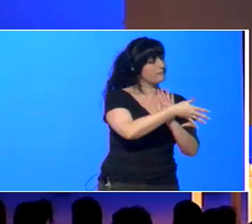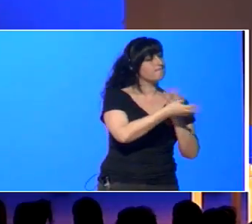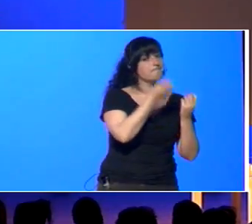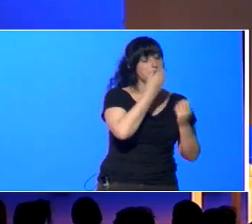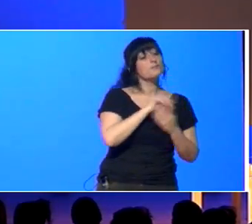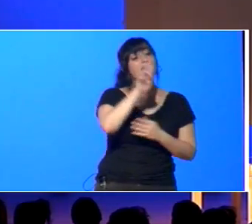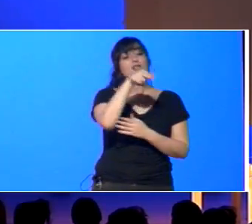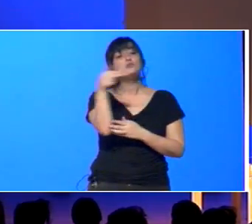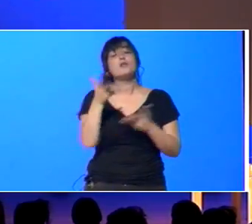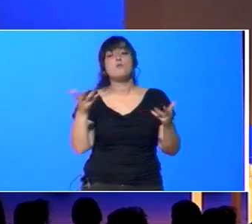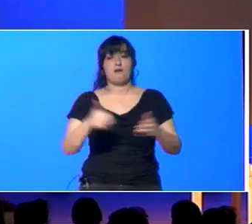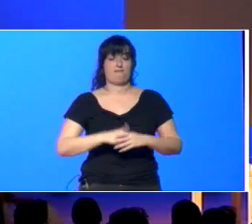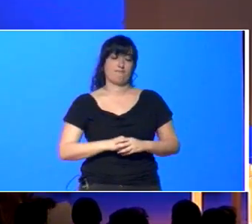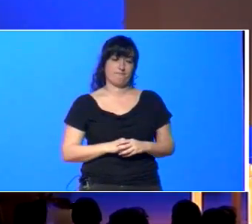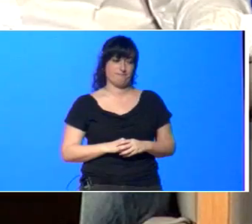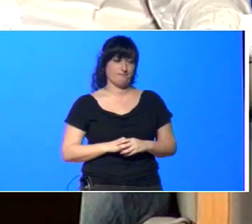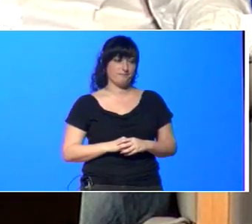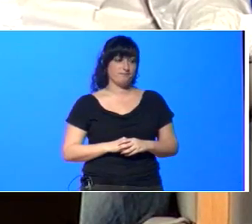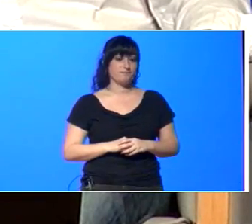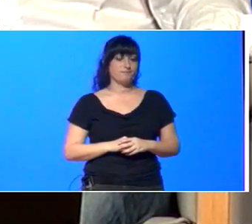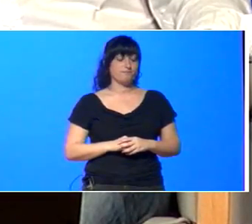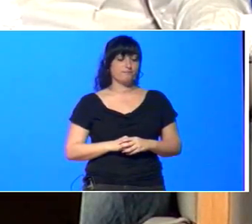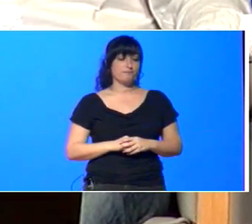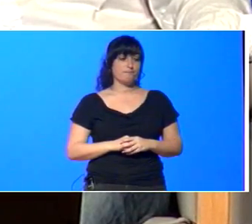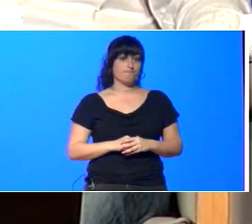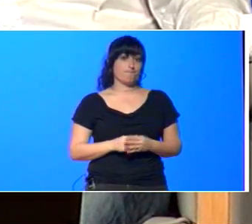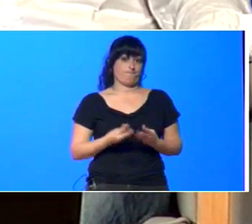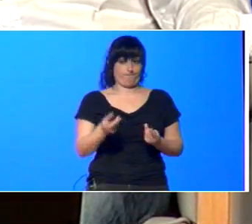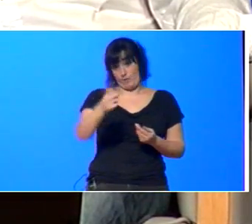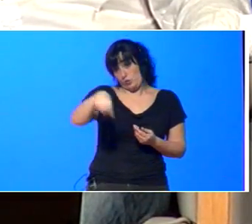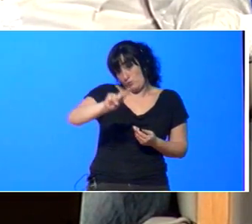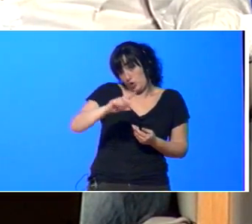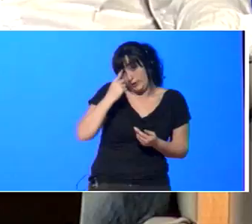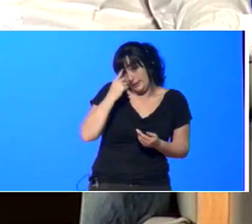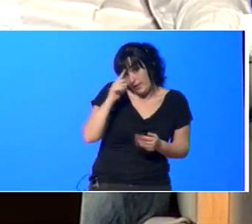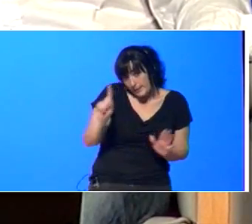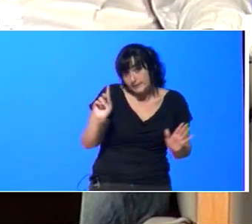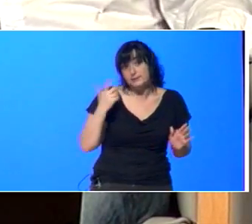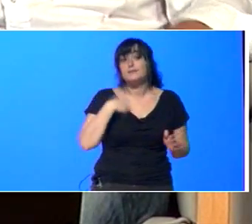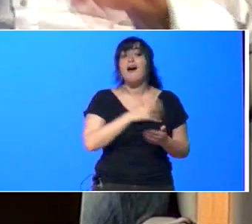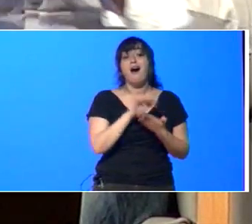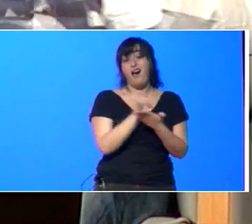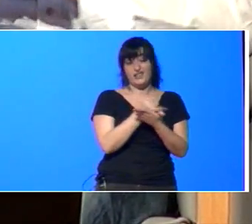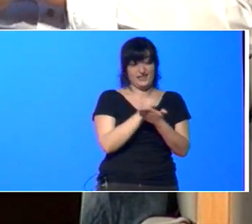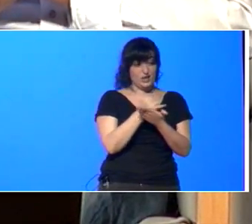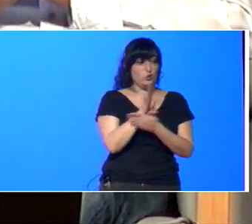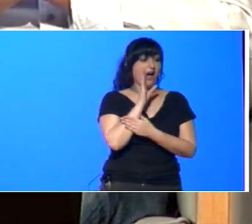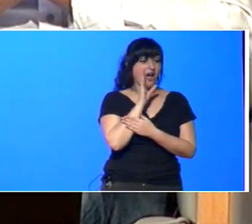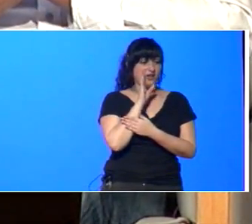pues el resultado ha sido que, como sabéis, pues ya esa asignatura no tiene el valor que